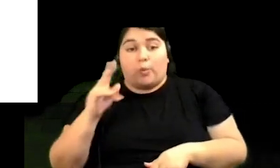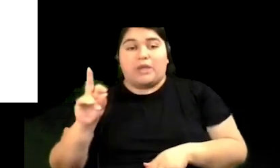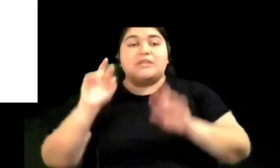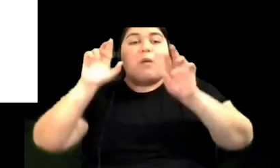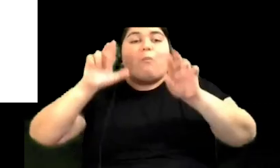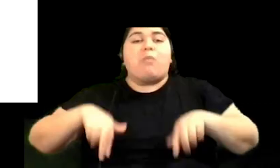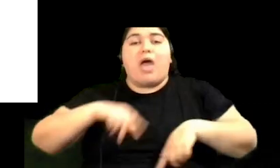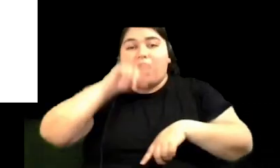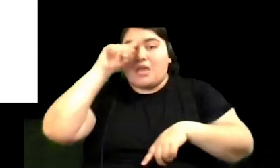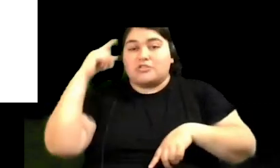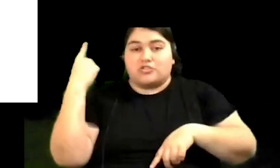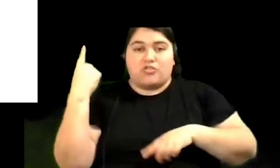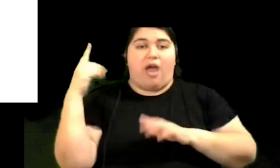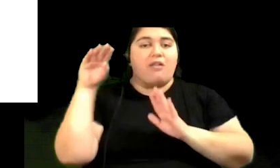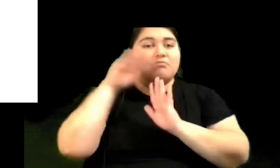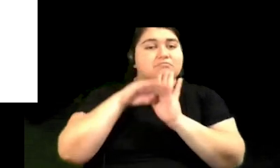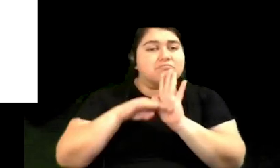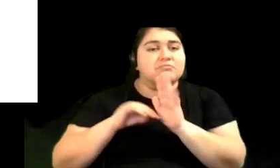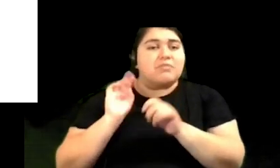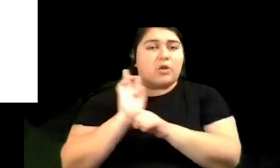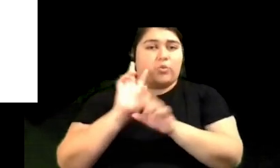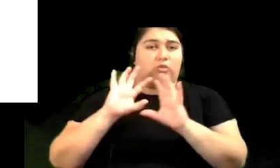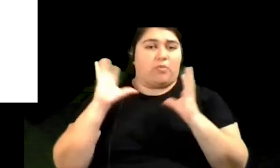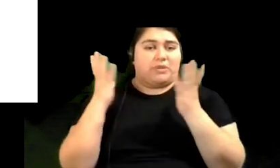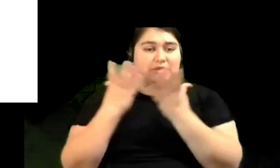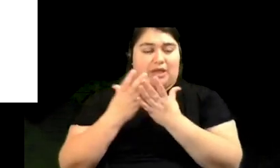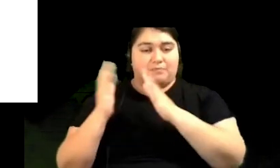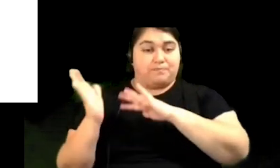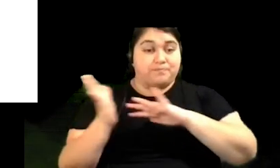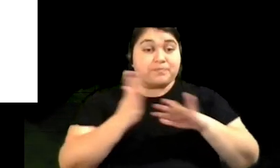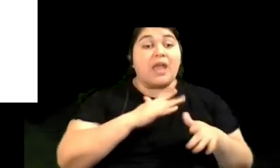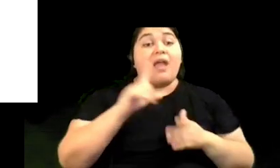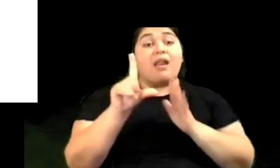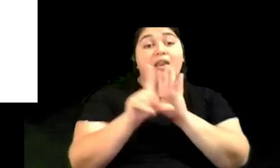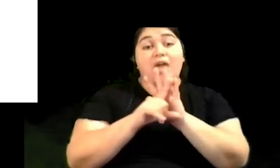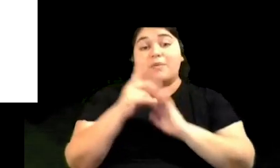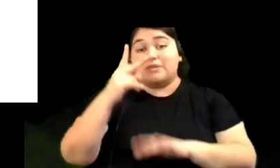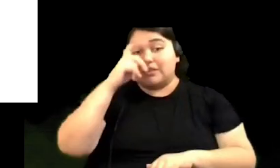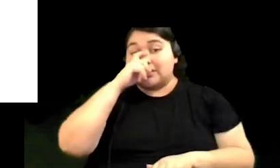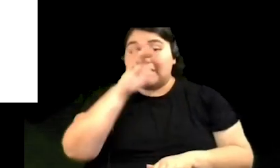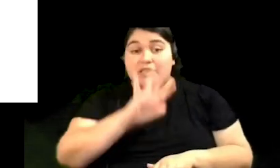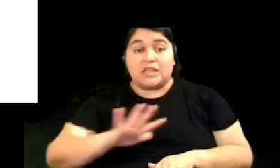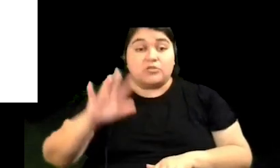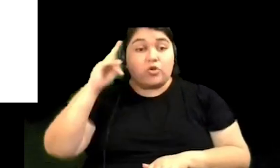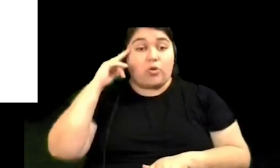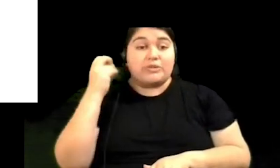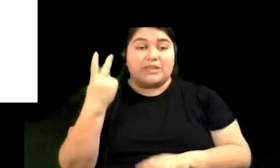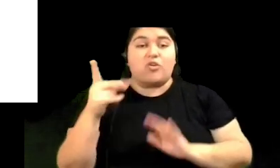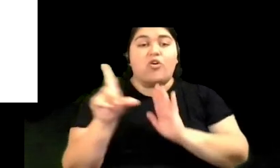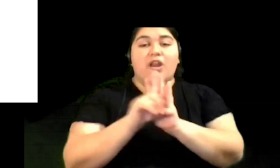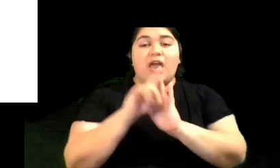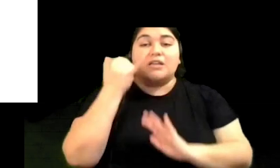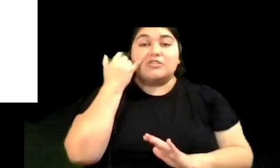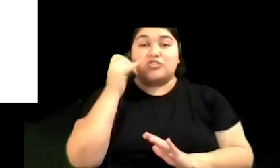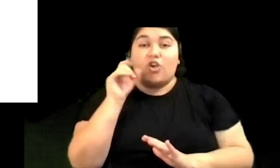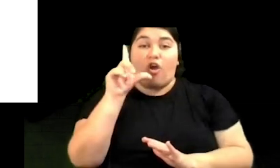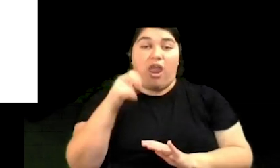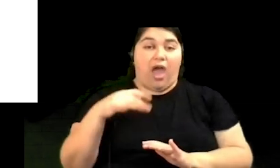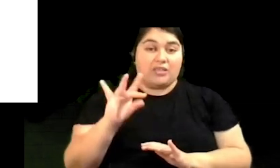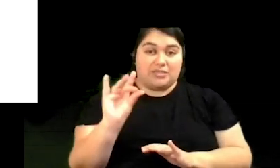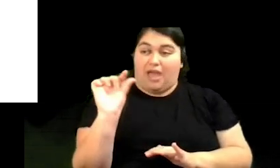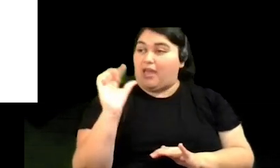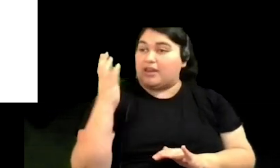nacional de carácter ambiental. Y la ley 27.592, que es la ley Yolanda, que yo les comenté antes, que